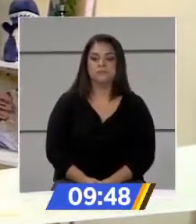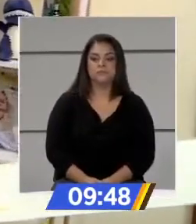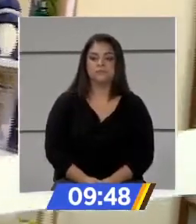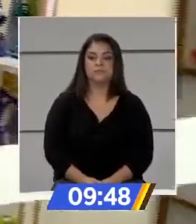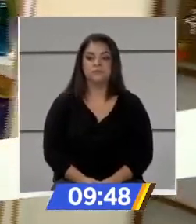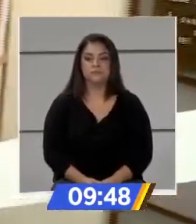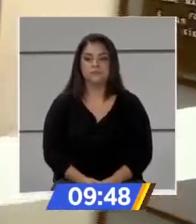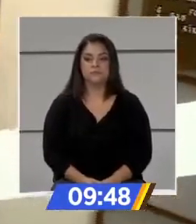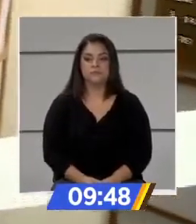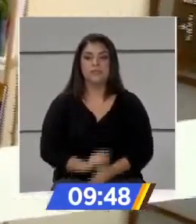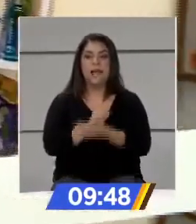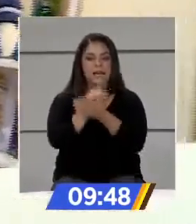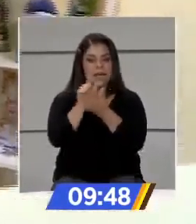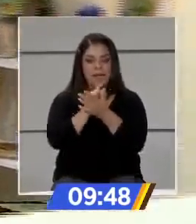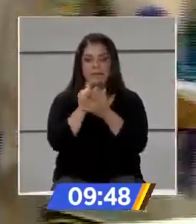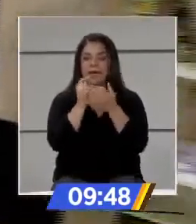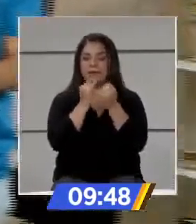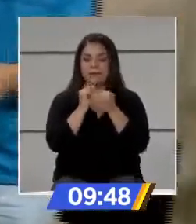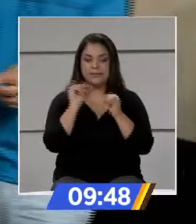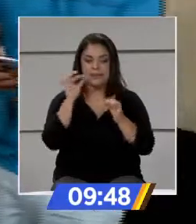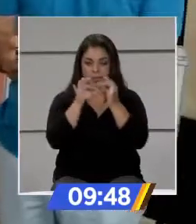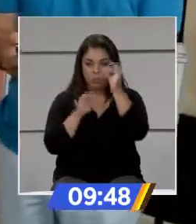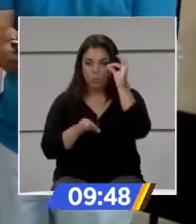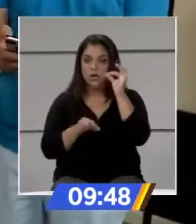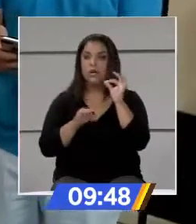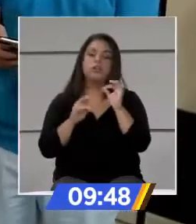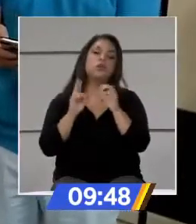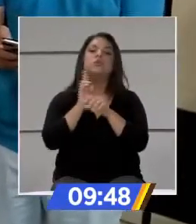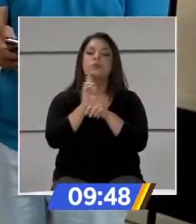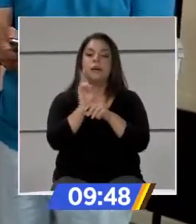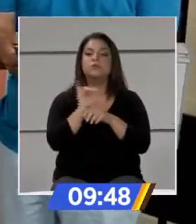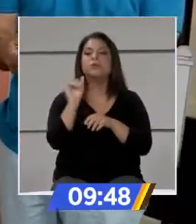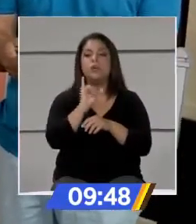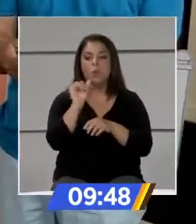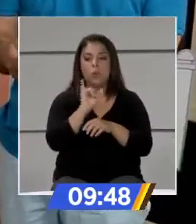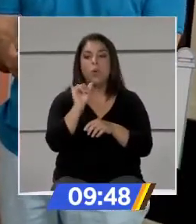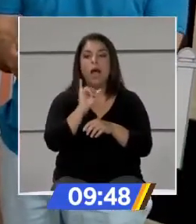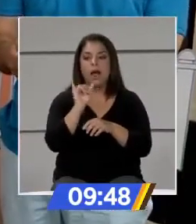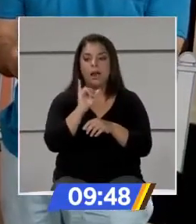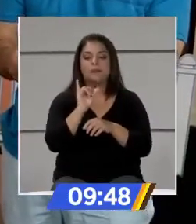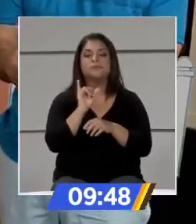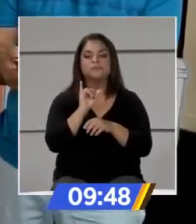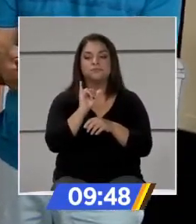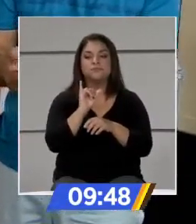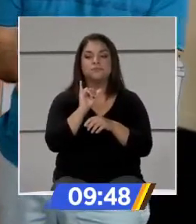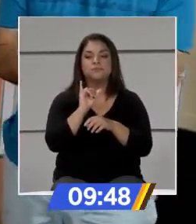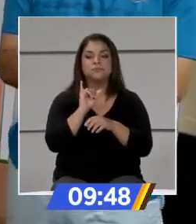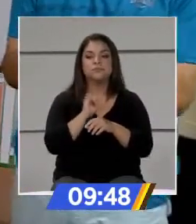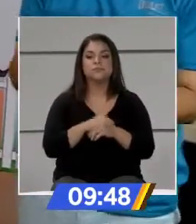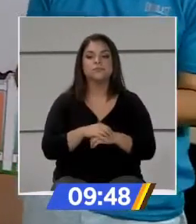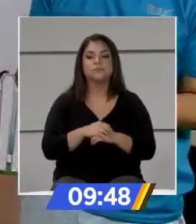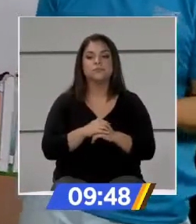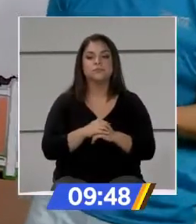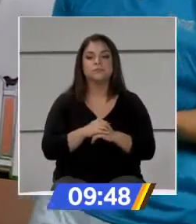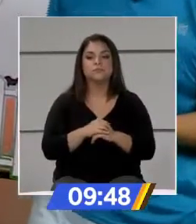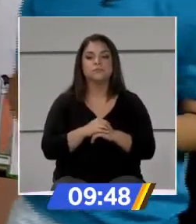Y podemos usar igual bodoquitos de papel. Más o menos grandes, o podemos usar